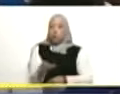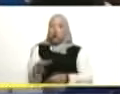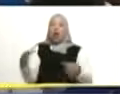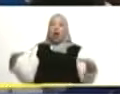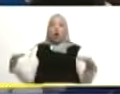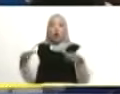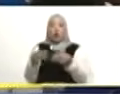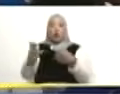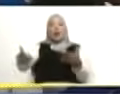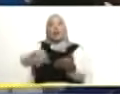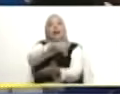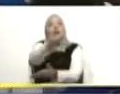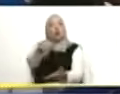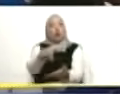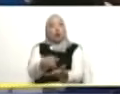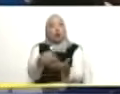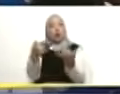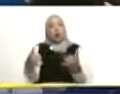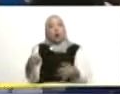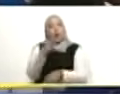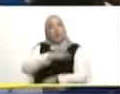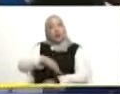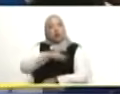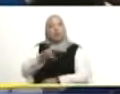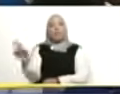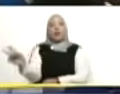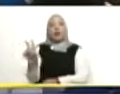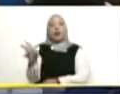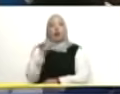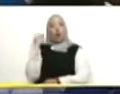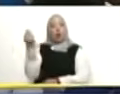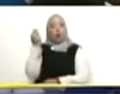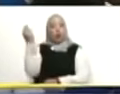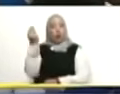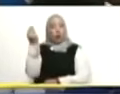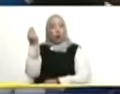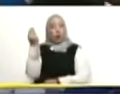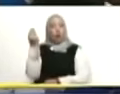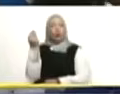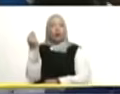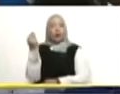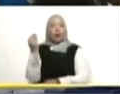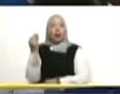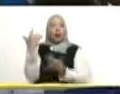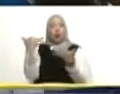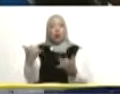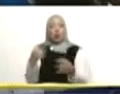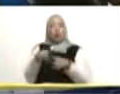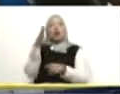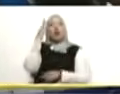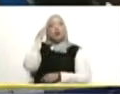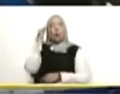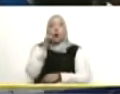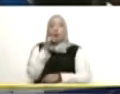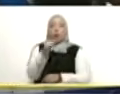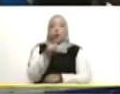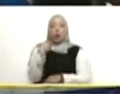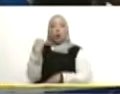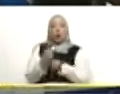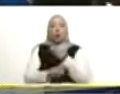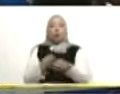equipo nacional de la gran misión Venezuela Joven, que, como ya lo anuncié, va a